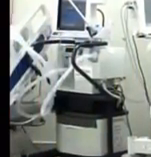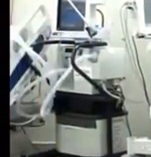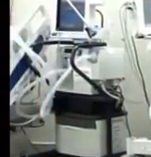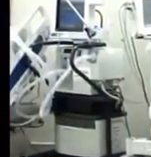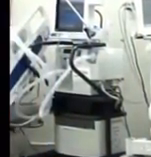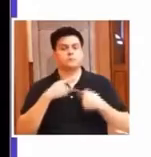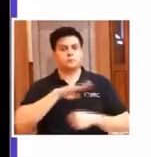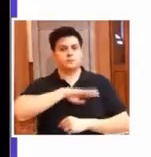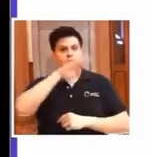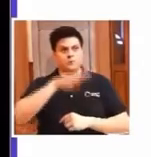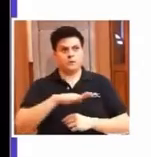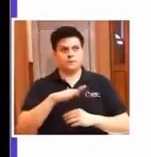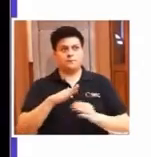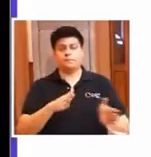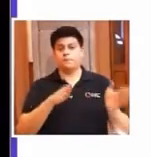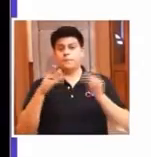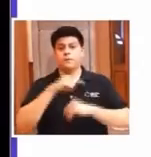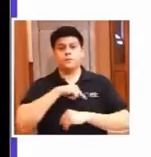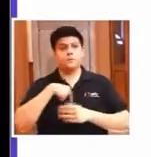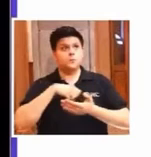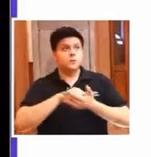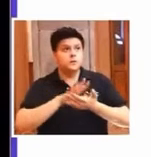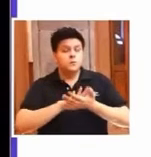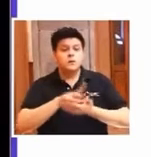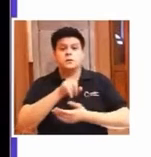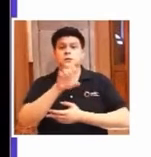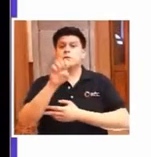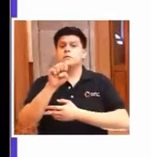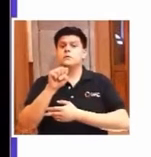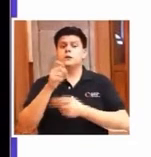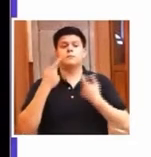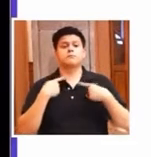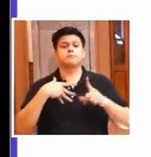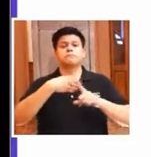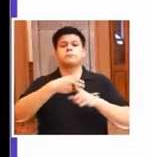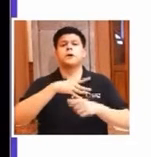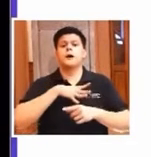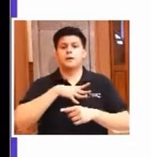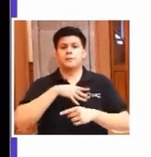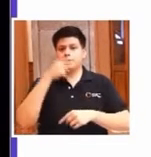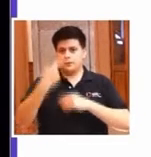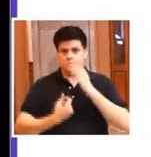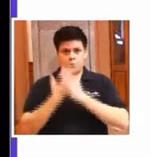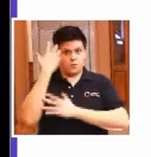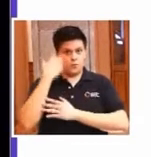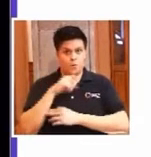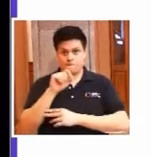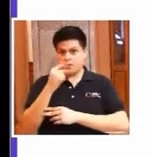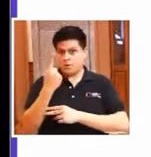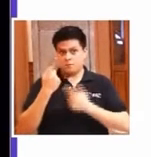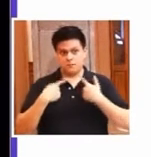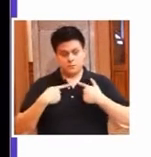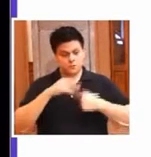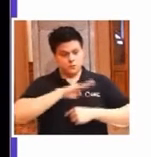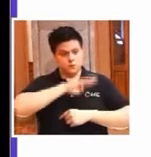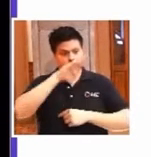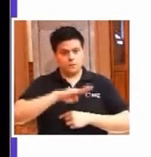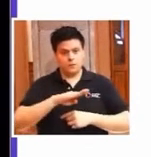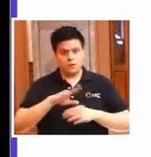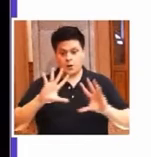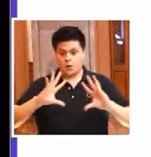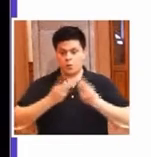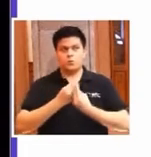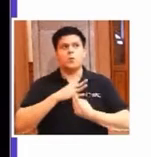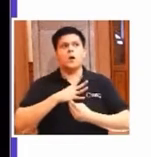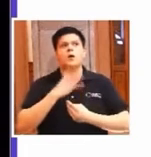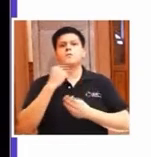en el estado. Hoy tenemos 160 contagios, 21 defunciones, para un total de